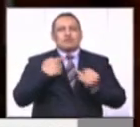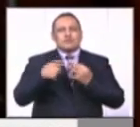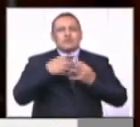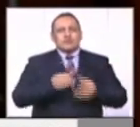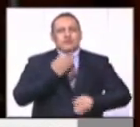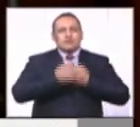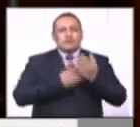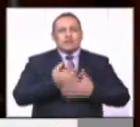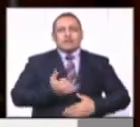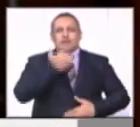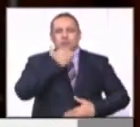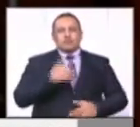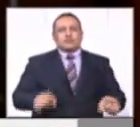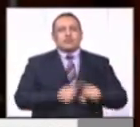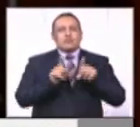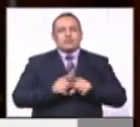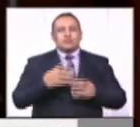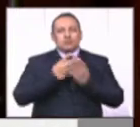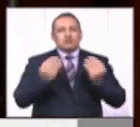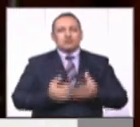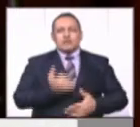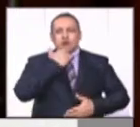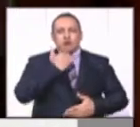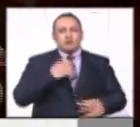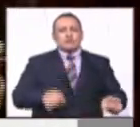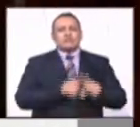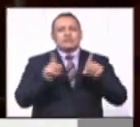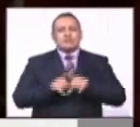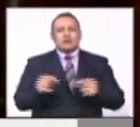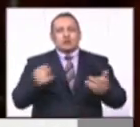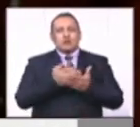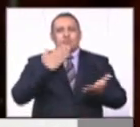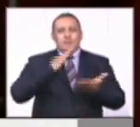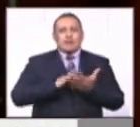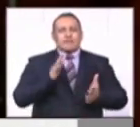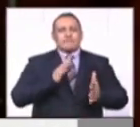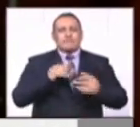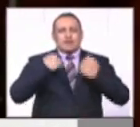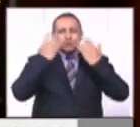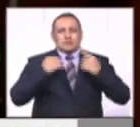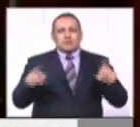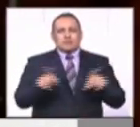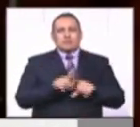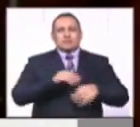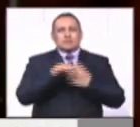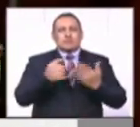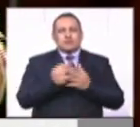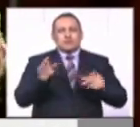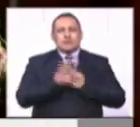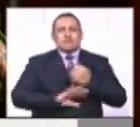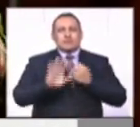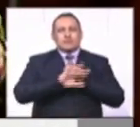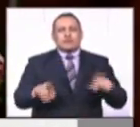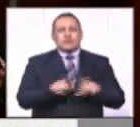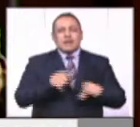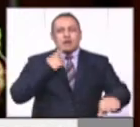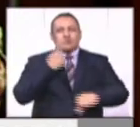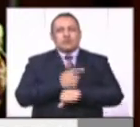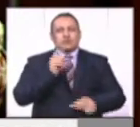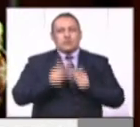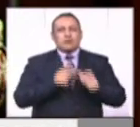equívocos con sus errores y además con la desfachatez con la que quiere defenderse acusando a